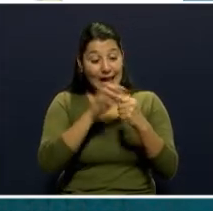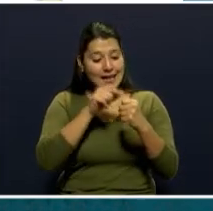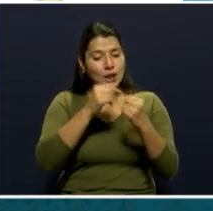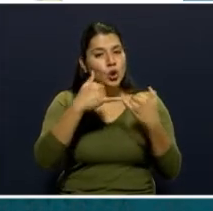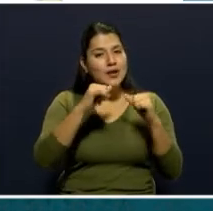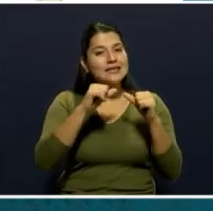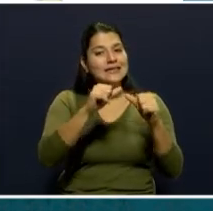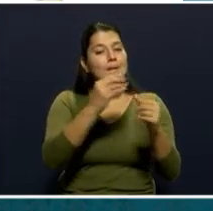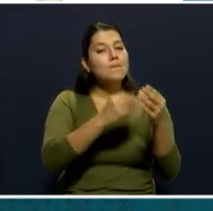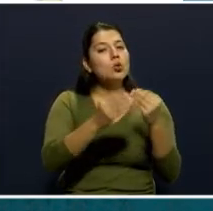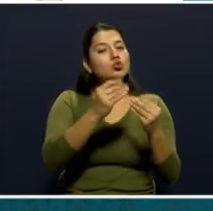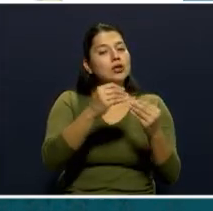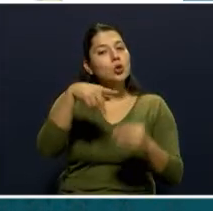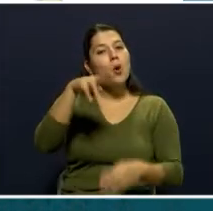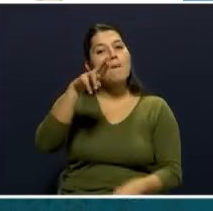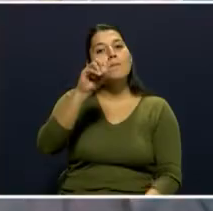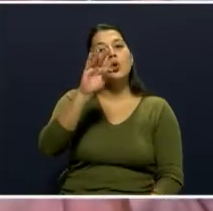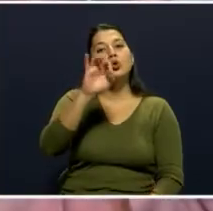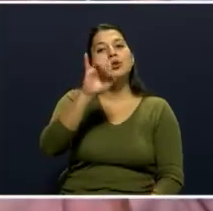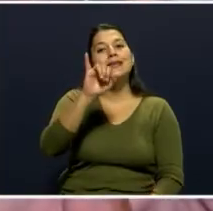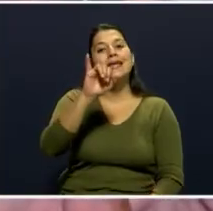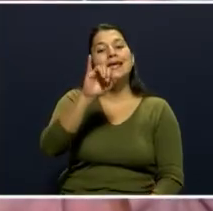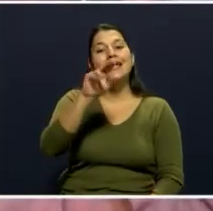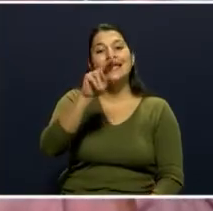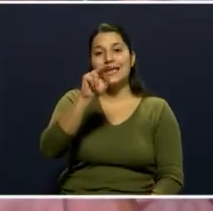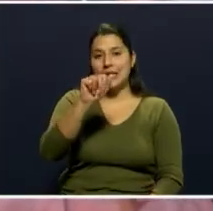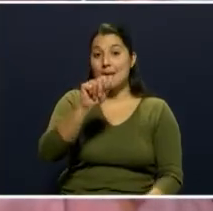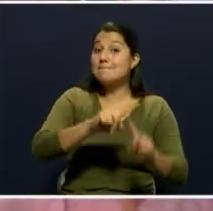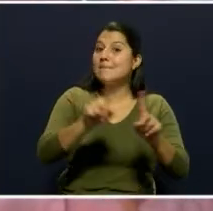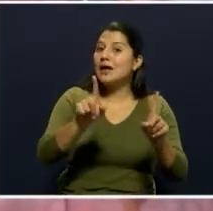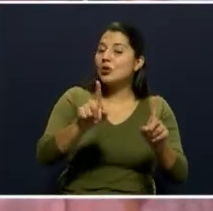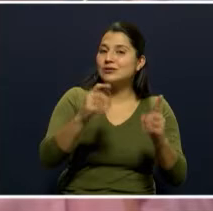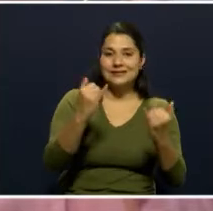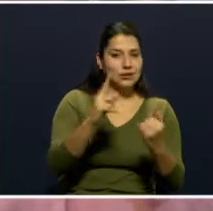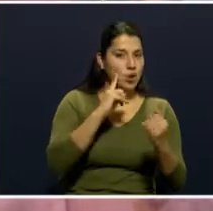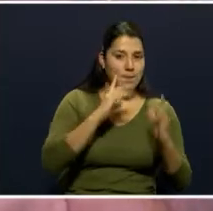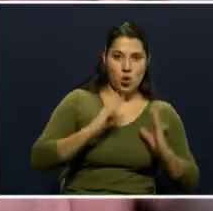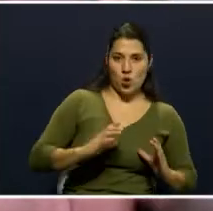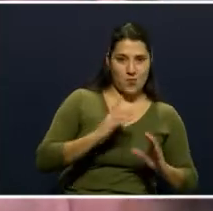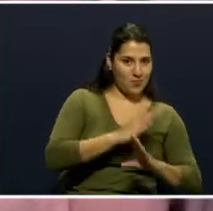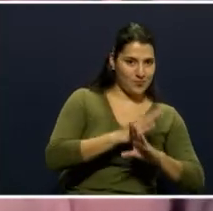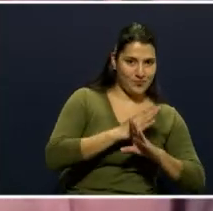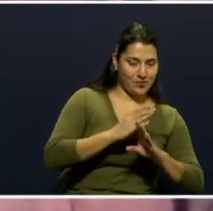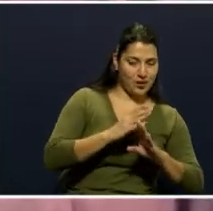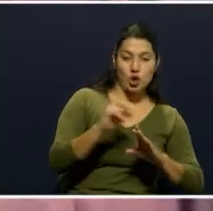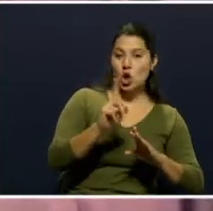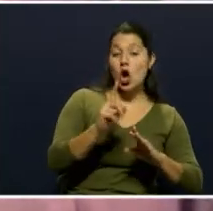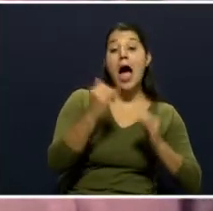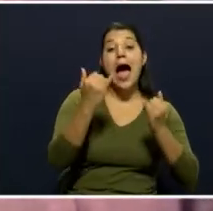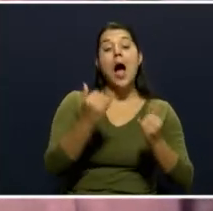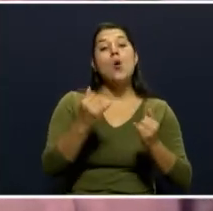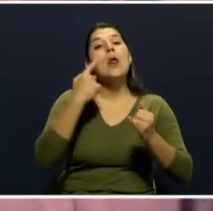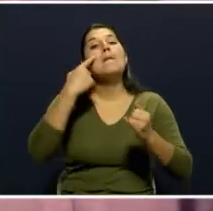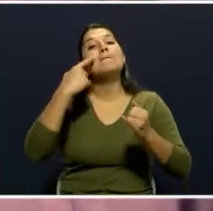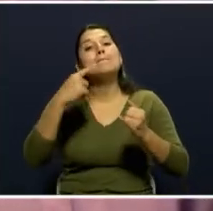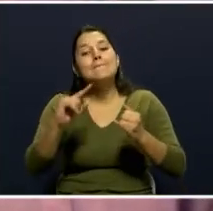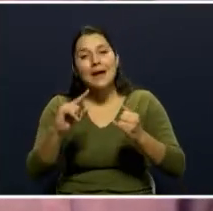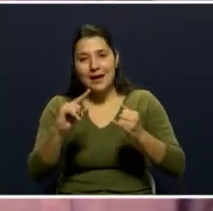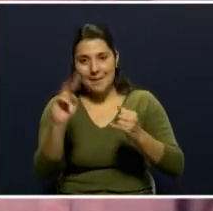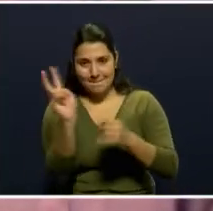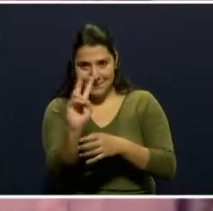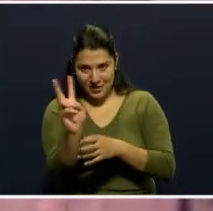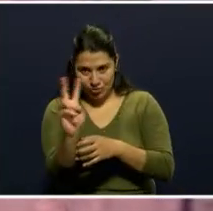de poder suprimir en cierta medida nuestro sistema inmune, como también puede causar una